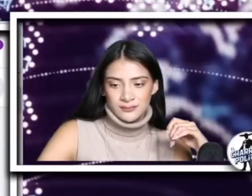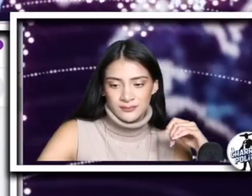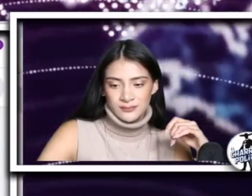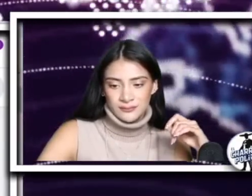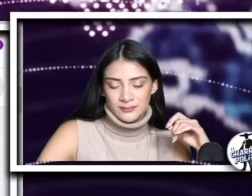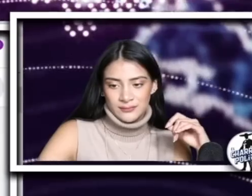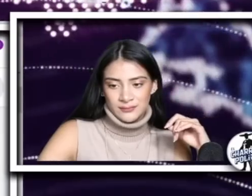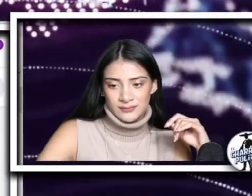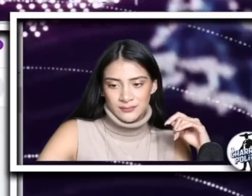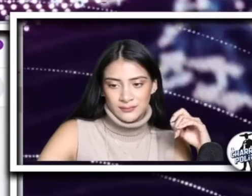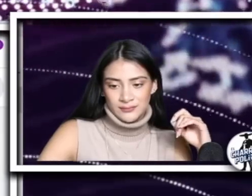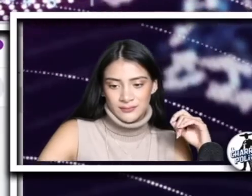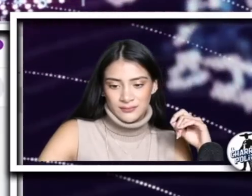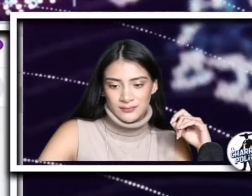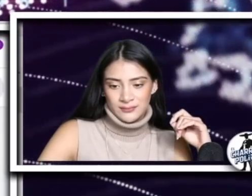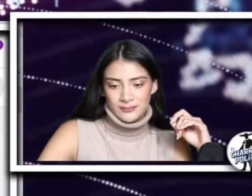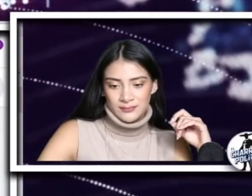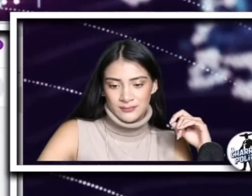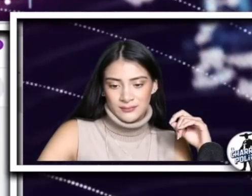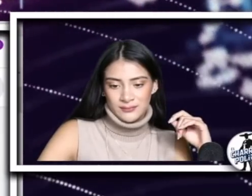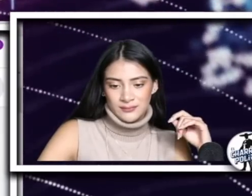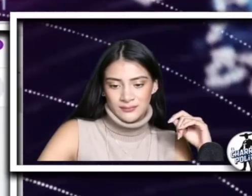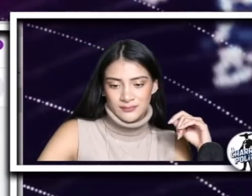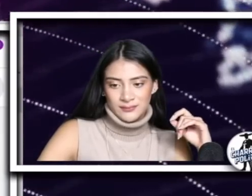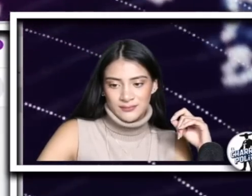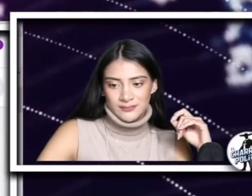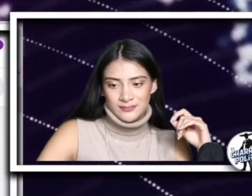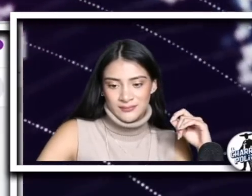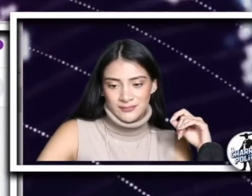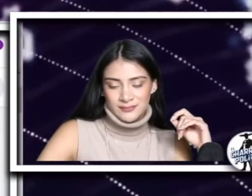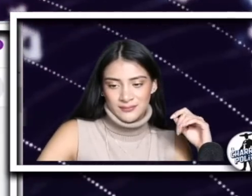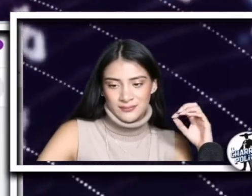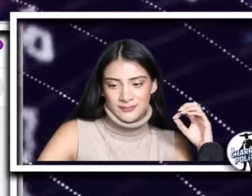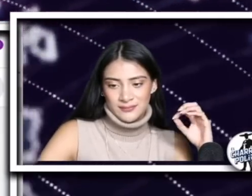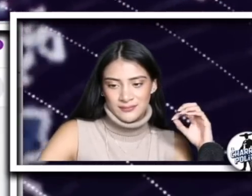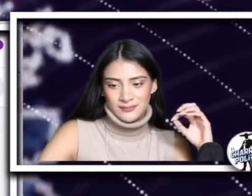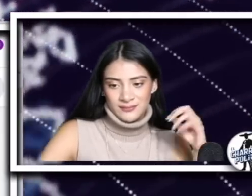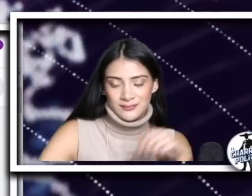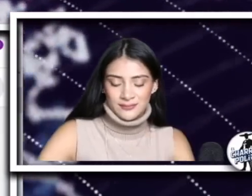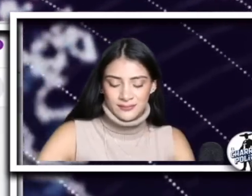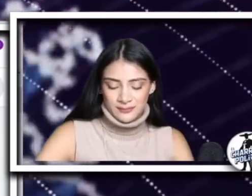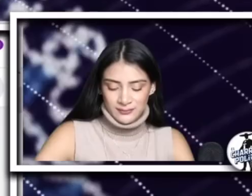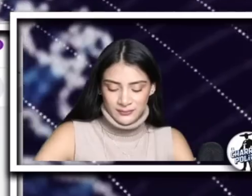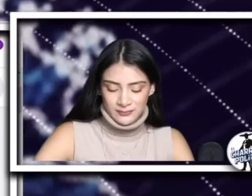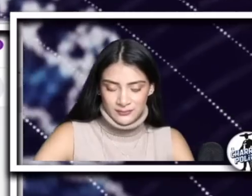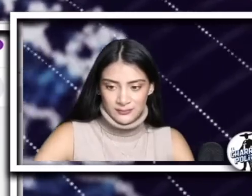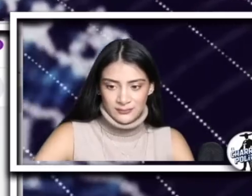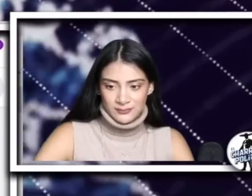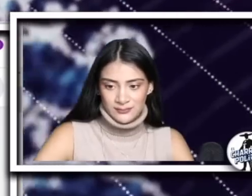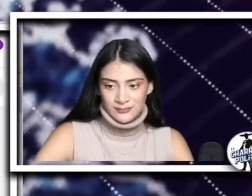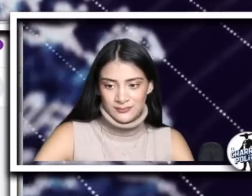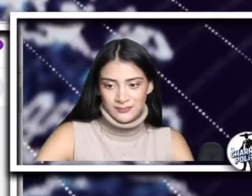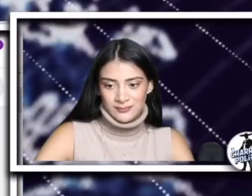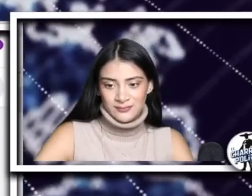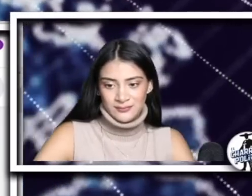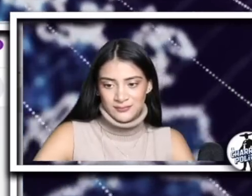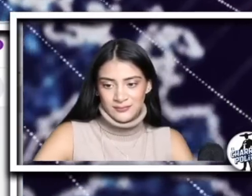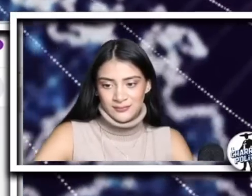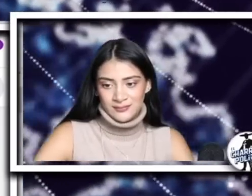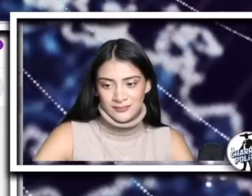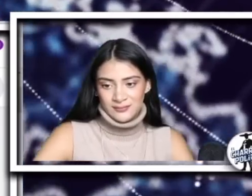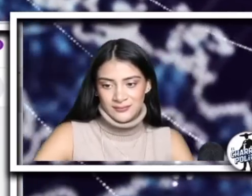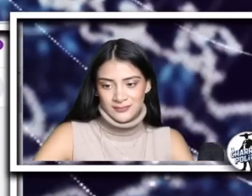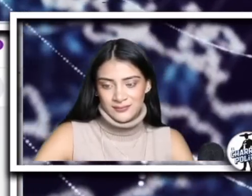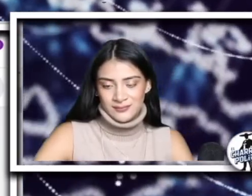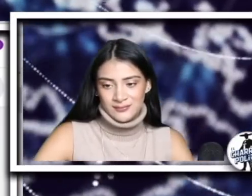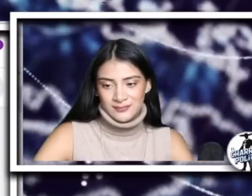este periódico? Pues que además de ser un periódico, es el dueño del 50% de